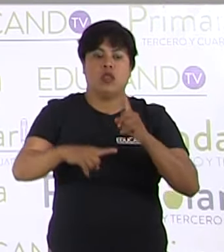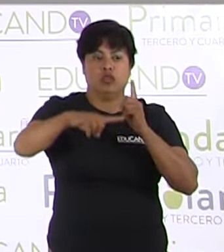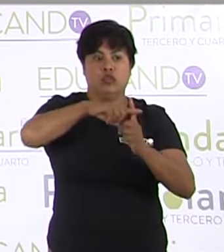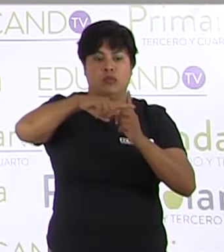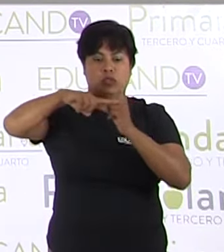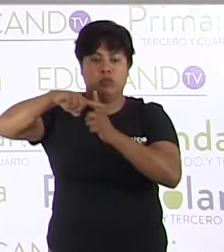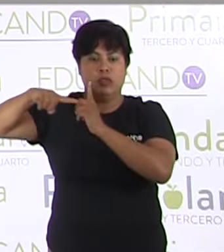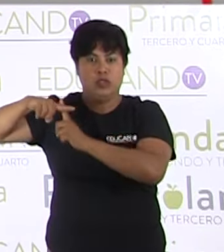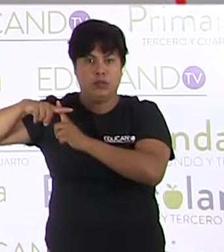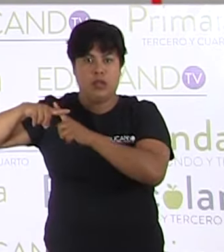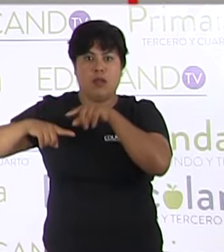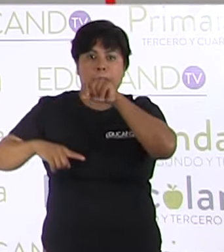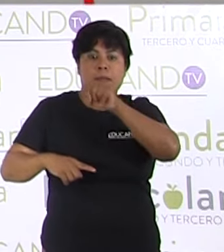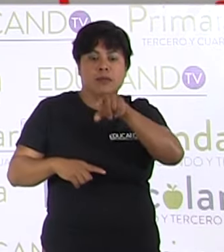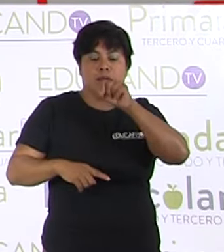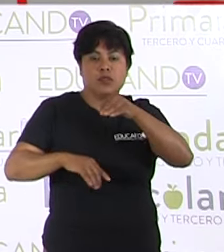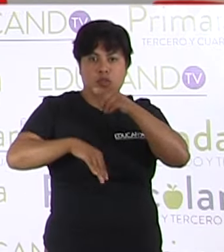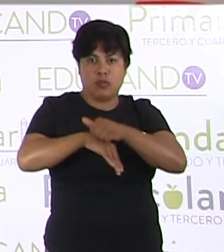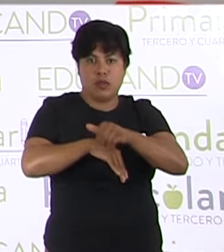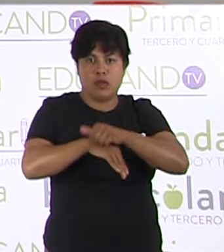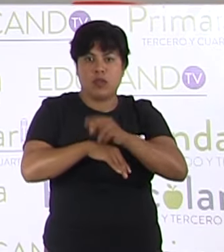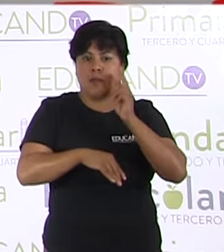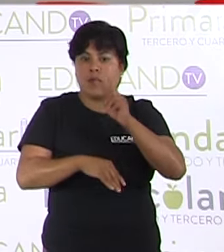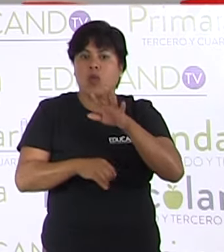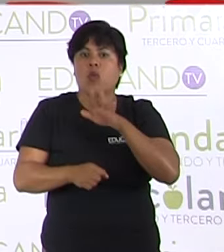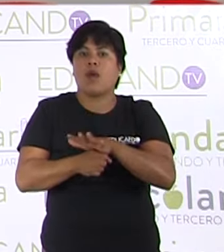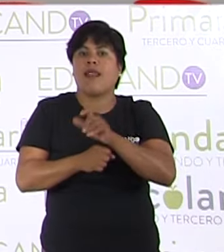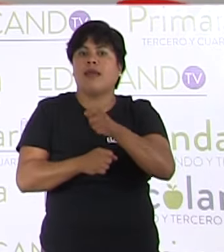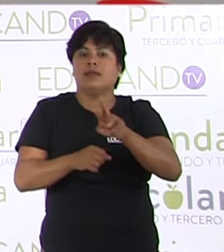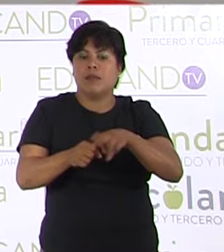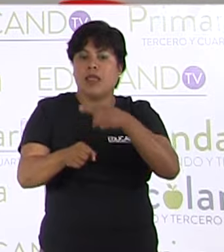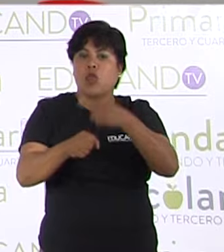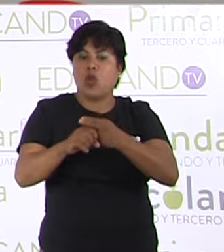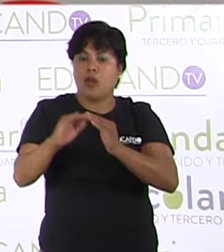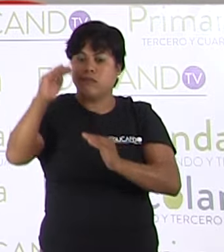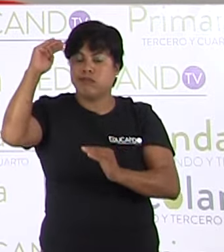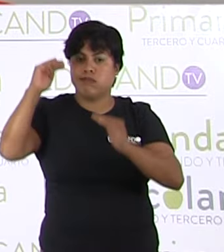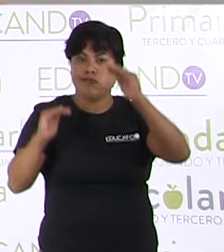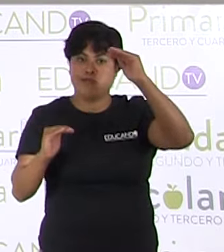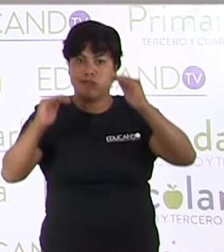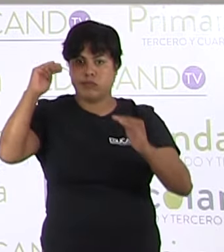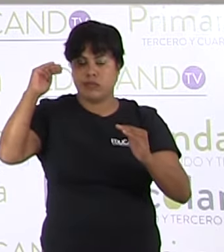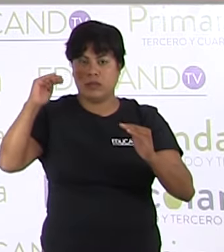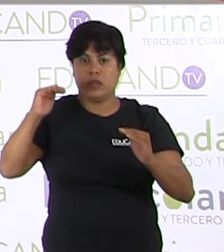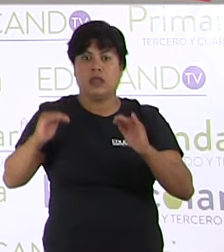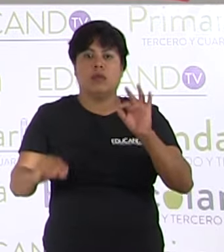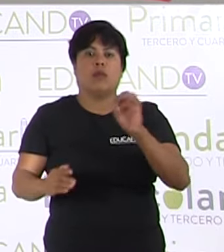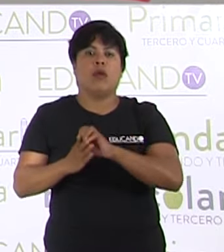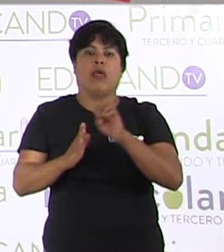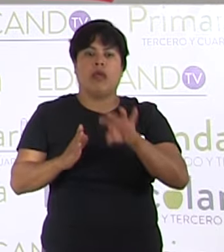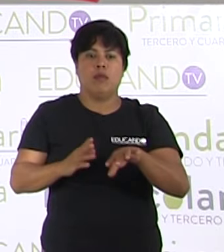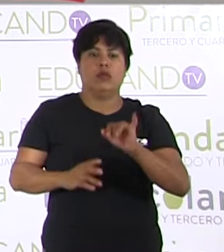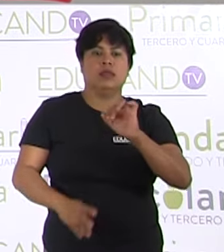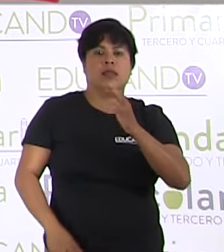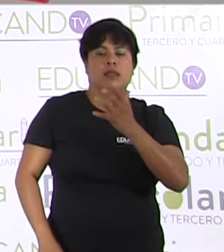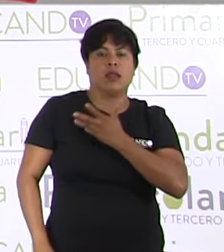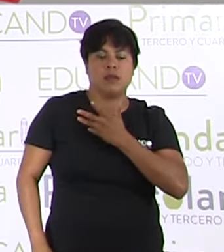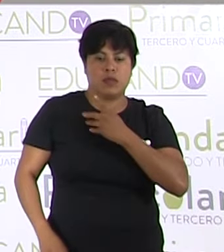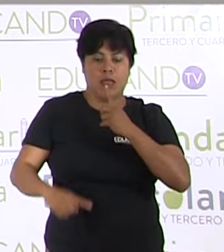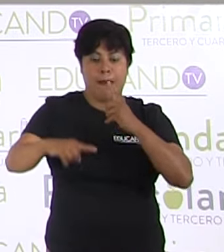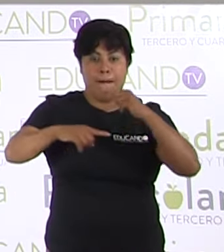restar los números tenemos que determinar Cuál es el mayor es decir si tenemos